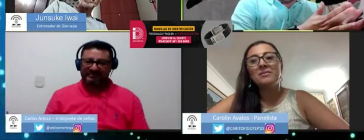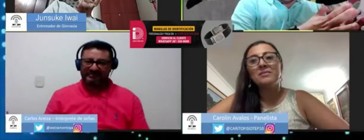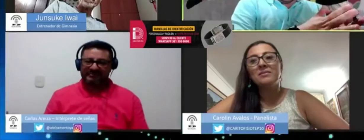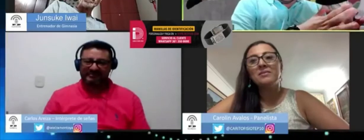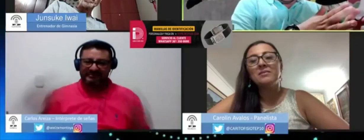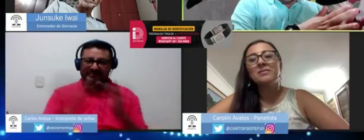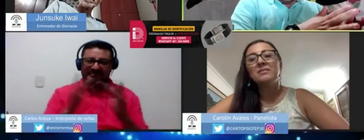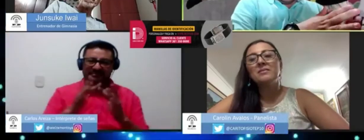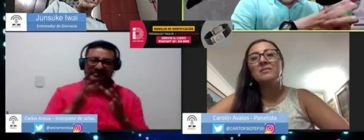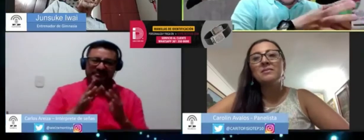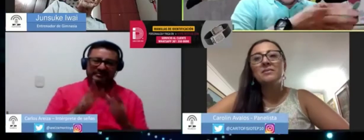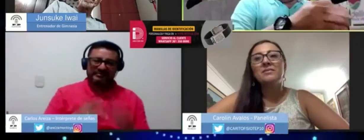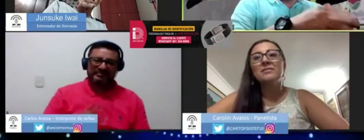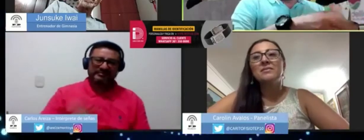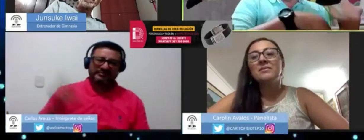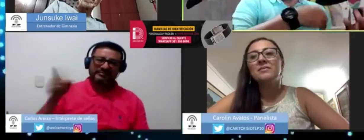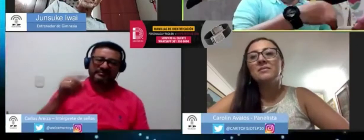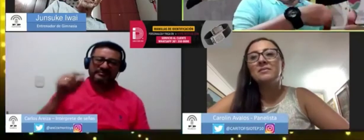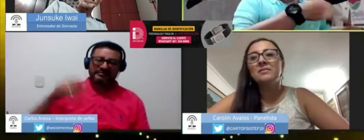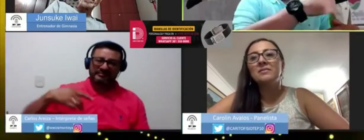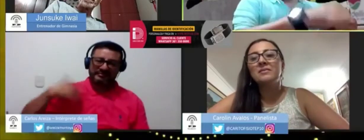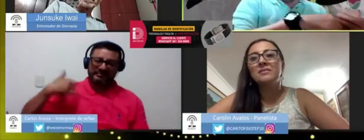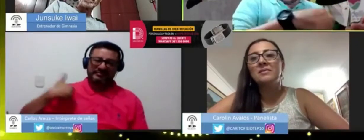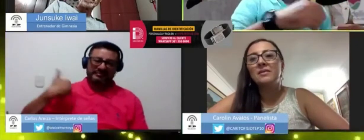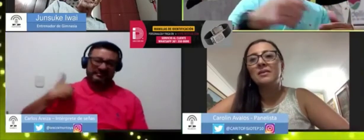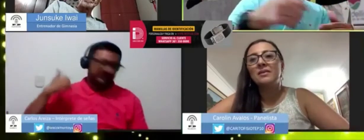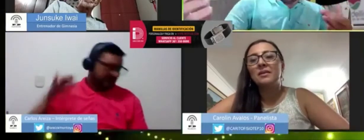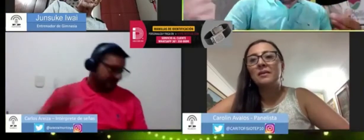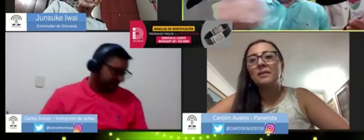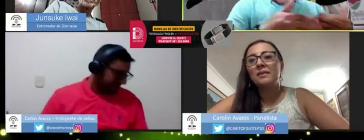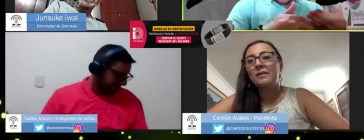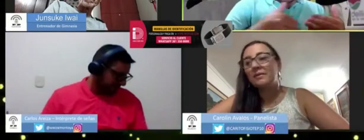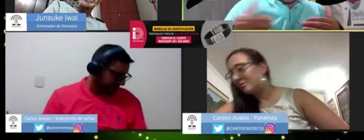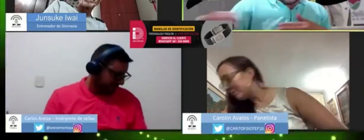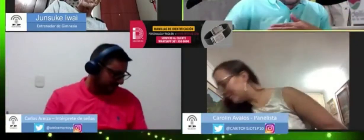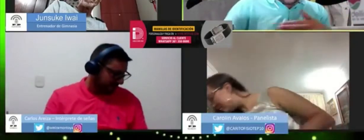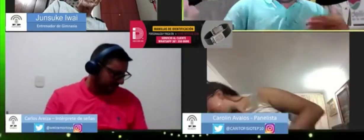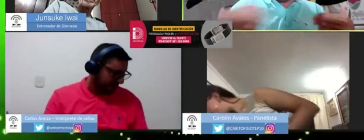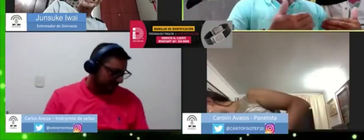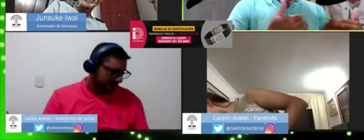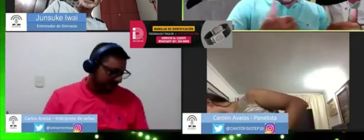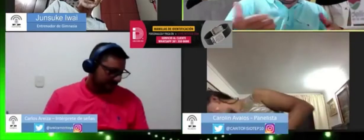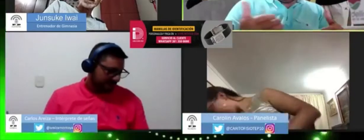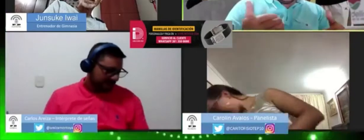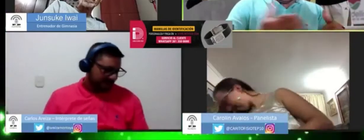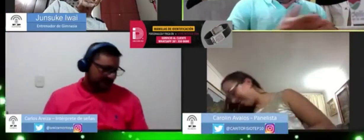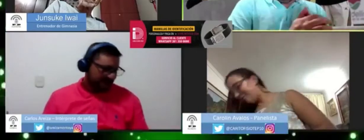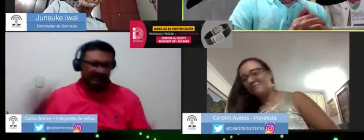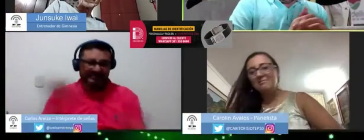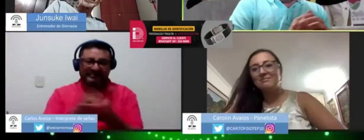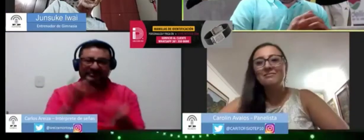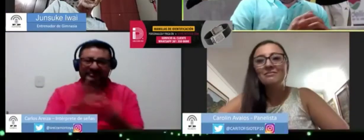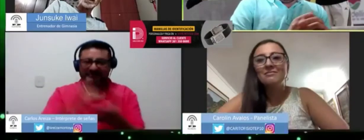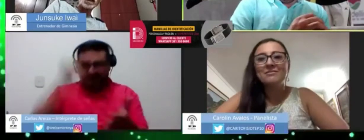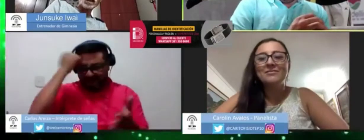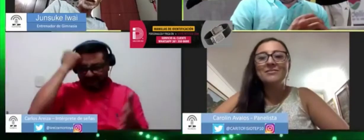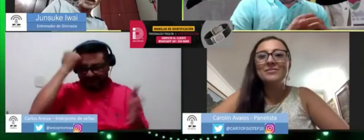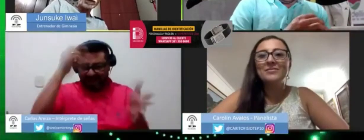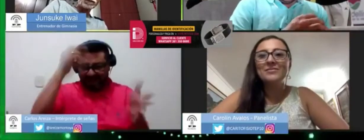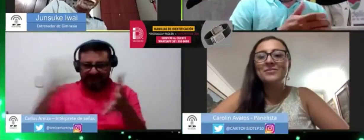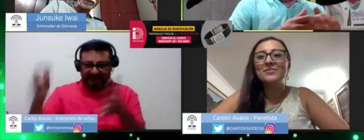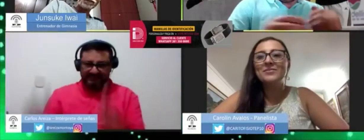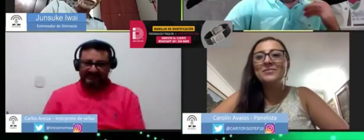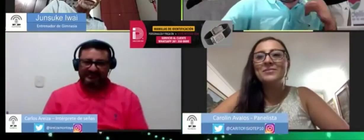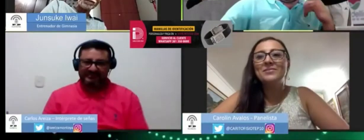legado de la parte técnica, en esas enseñanzas de quienes lo han acompañado y han tomado